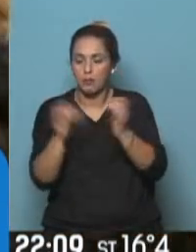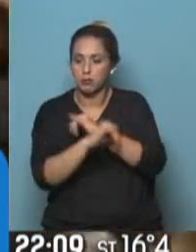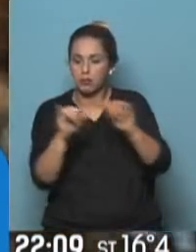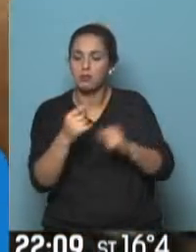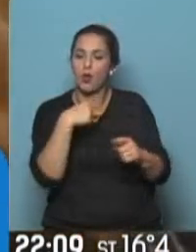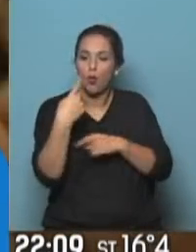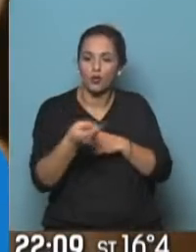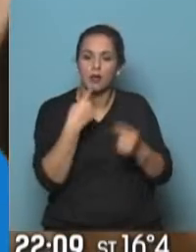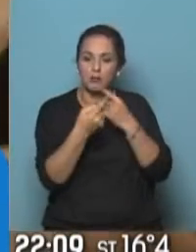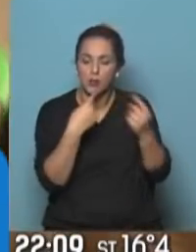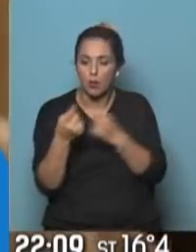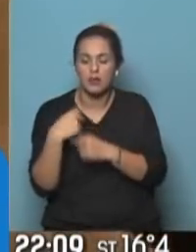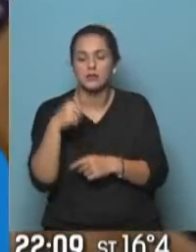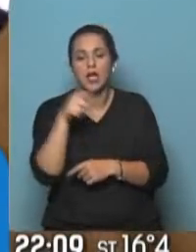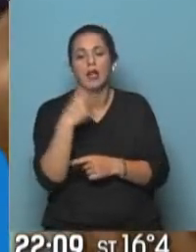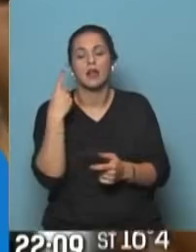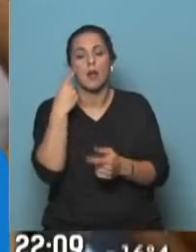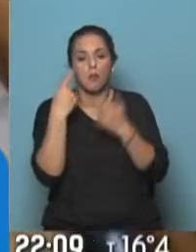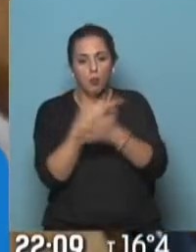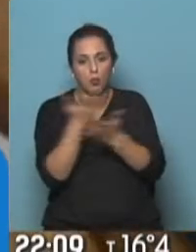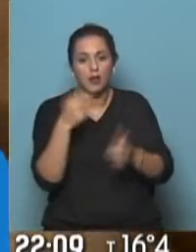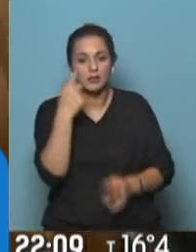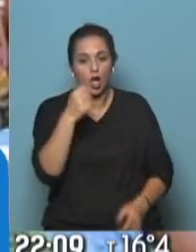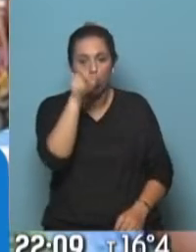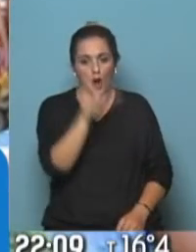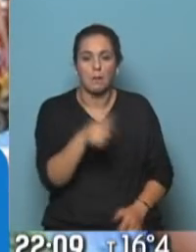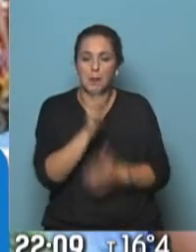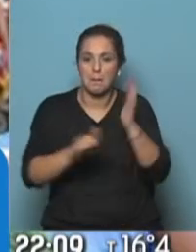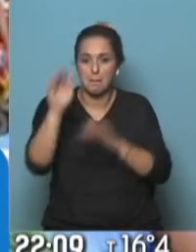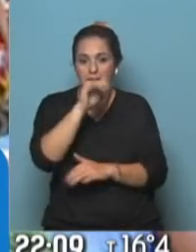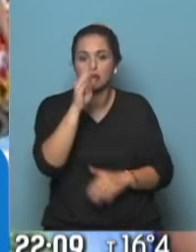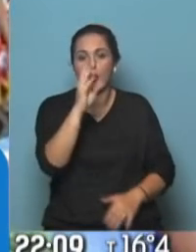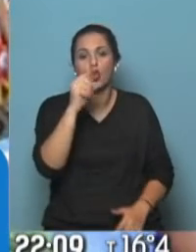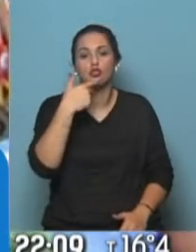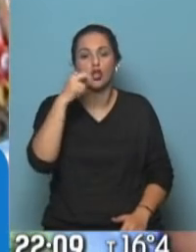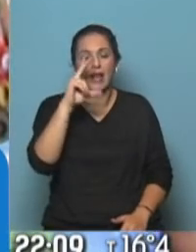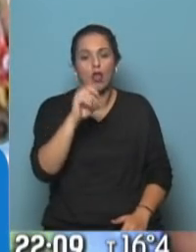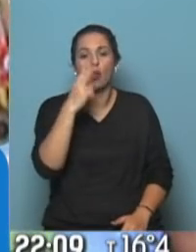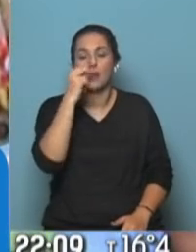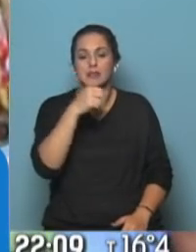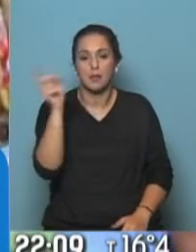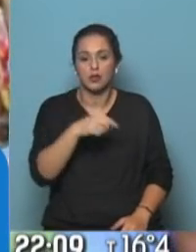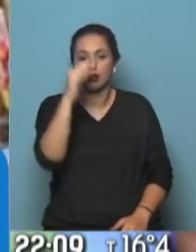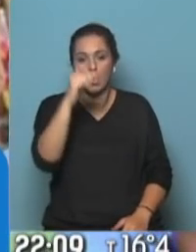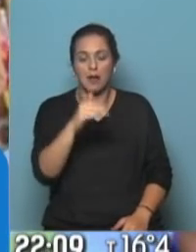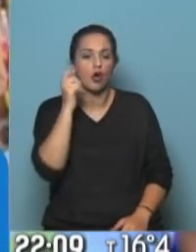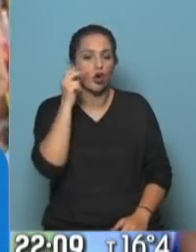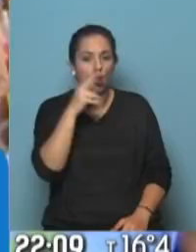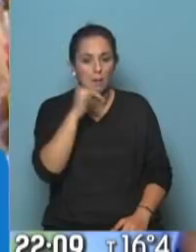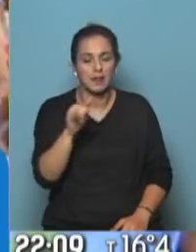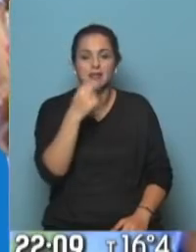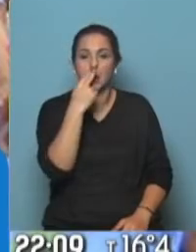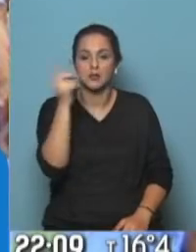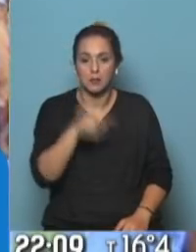encuesta elaborada por Ibope que lo ubica a Bolsonaro un poco más arriba, con un 26%, seguido por Ciro Gómez con un